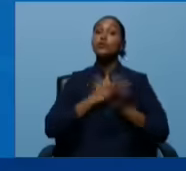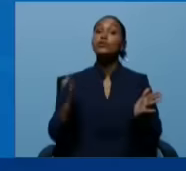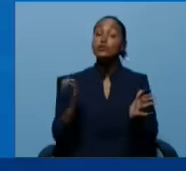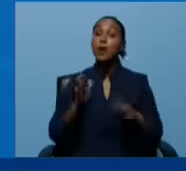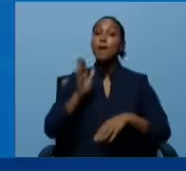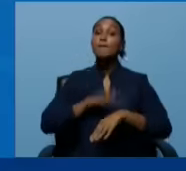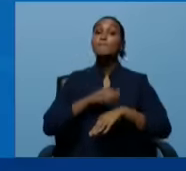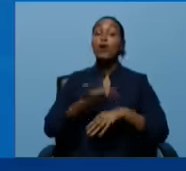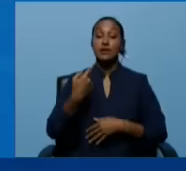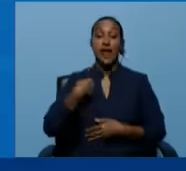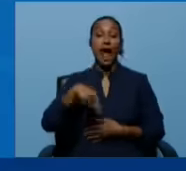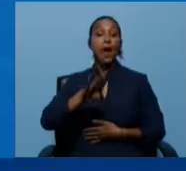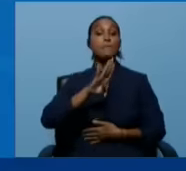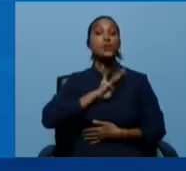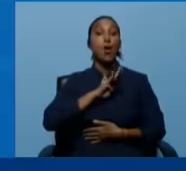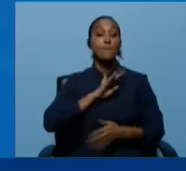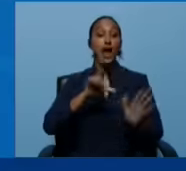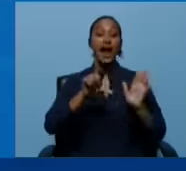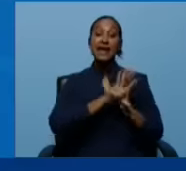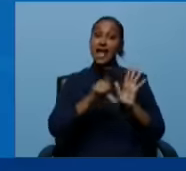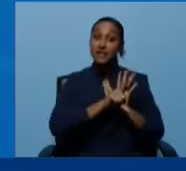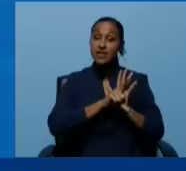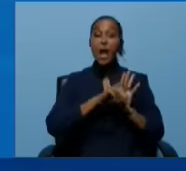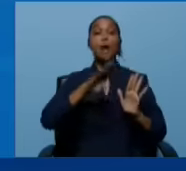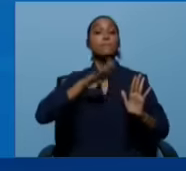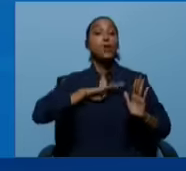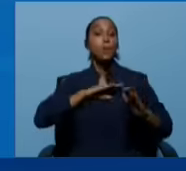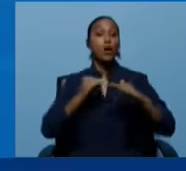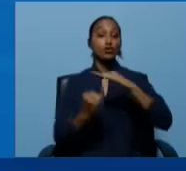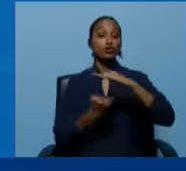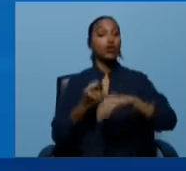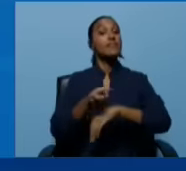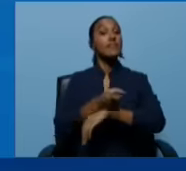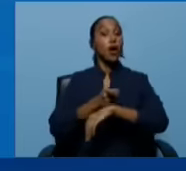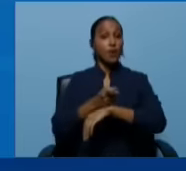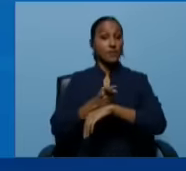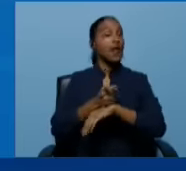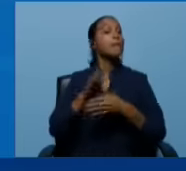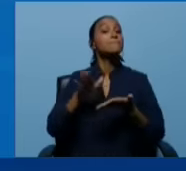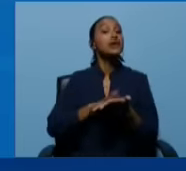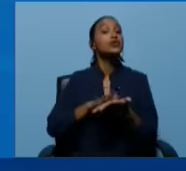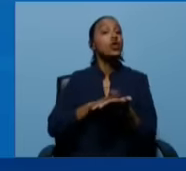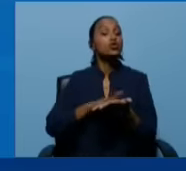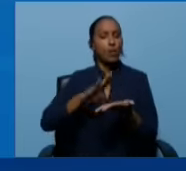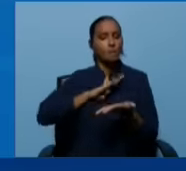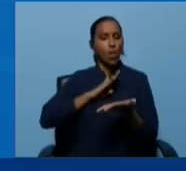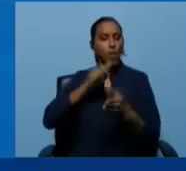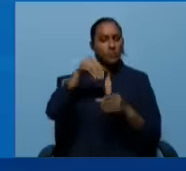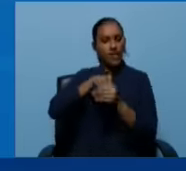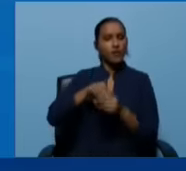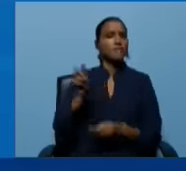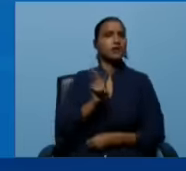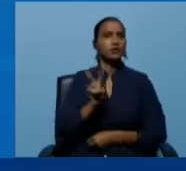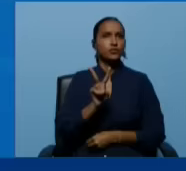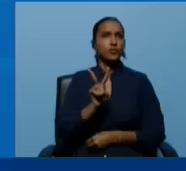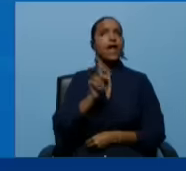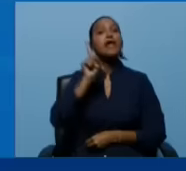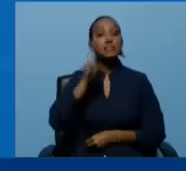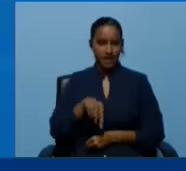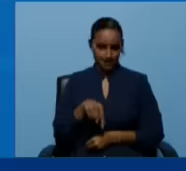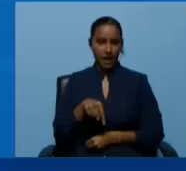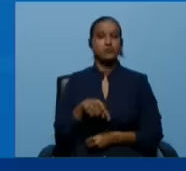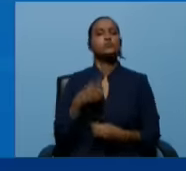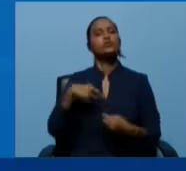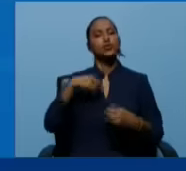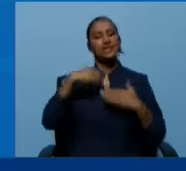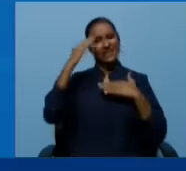propias instituciones y leyes para resolver sus asuntos internos. En ese sentido, saludamos con beneplácito